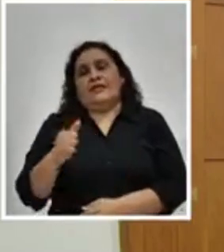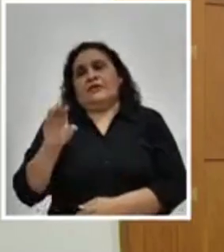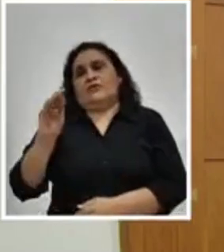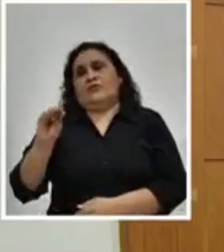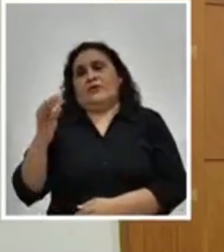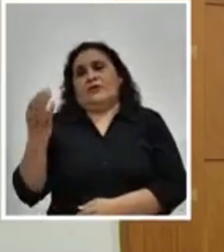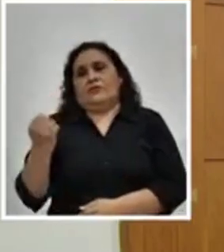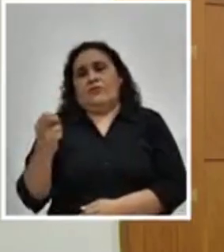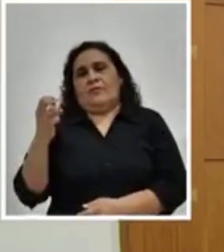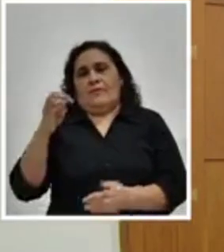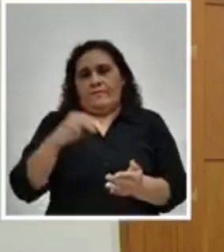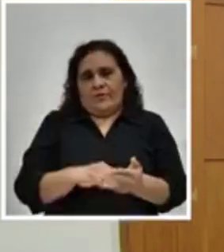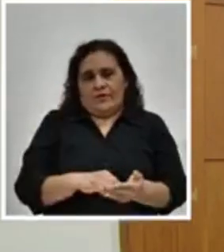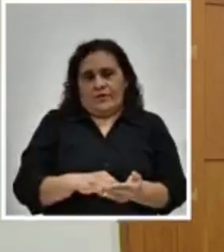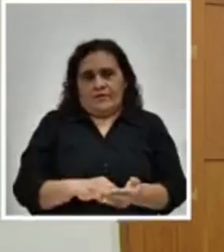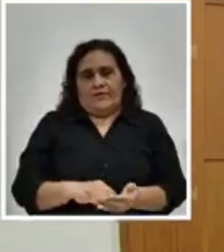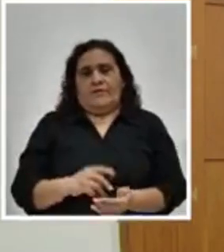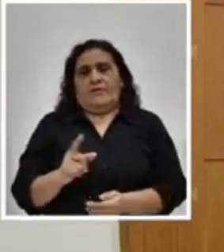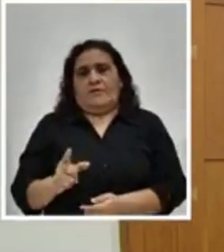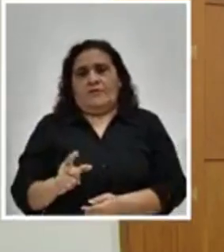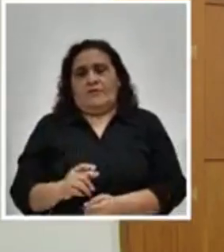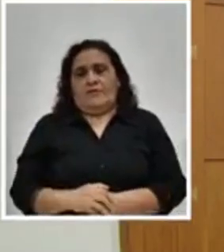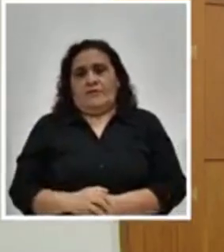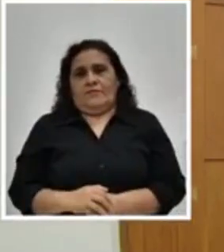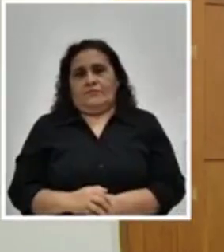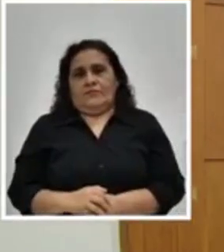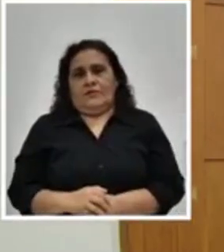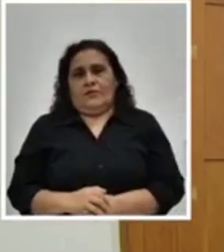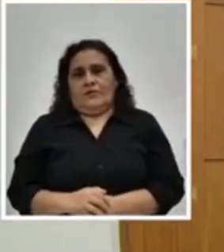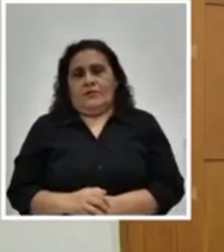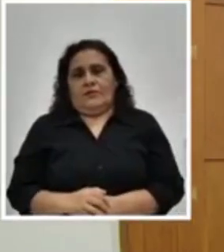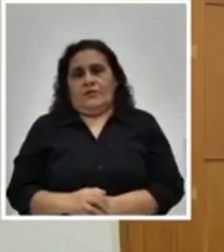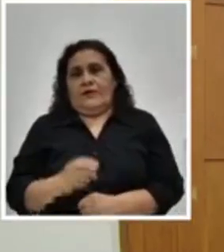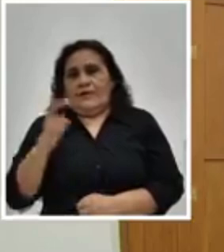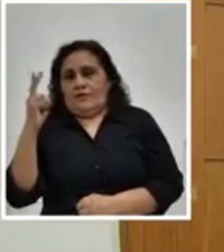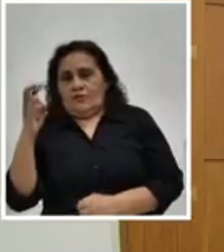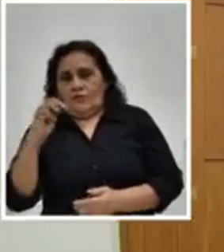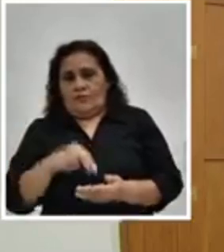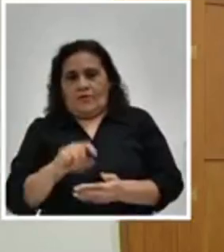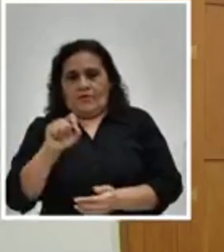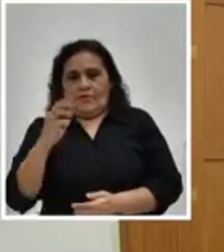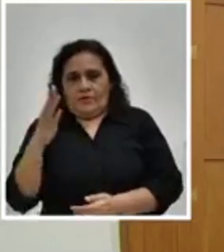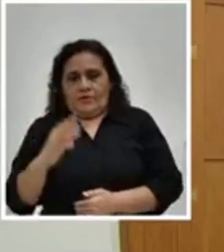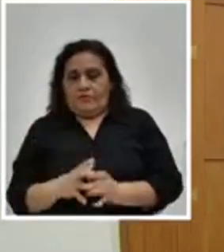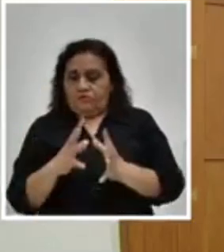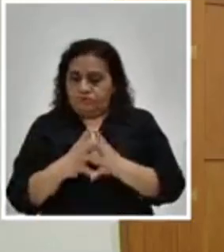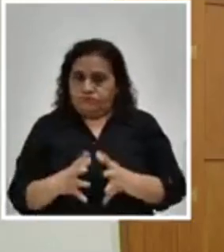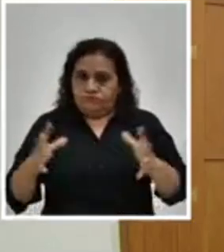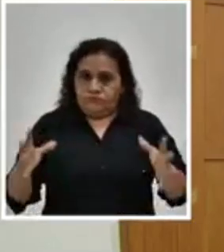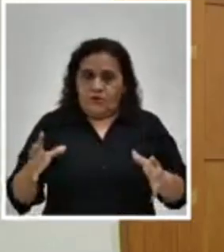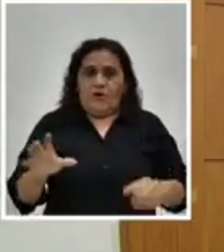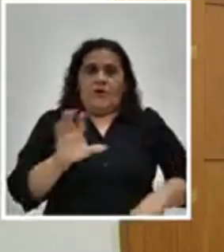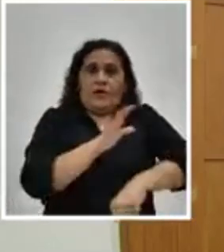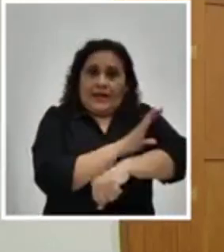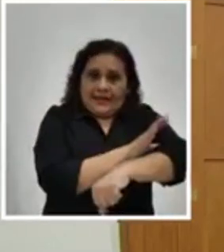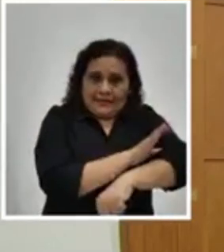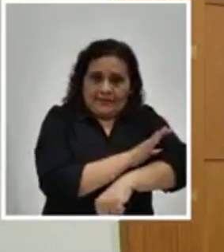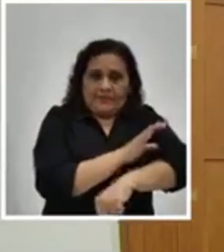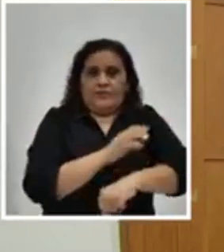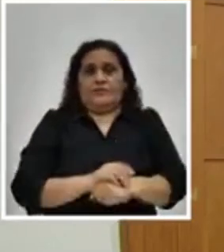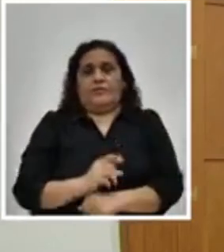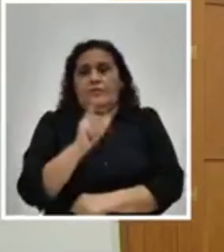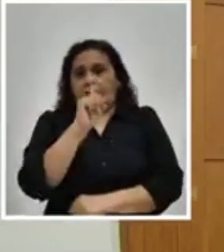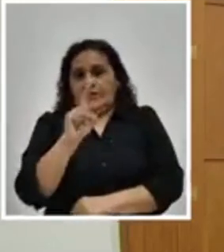1.699.940 pesos provenientes del FAISMOM 2024 en ampliación de electrificación de